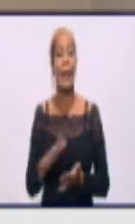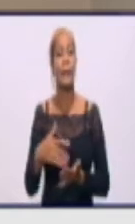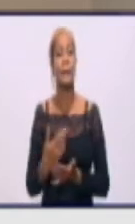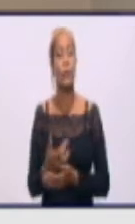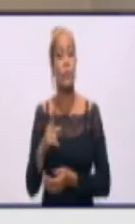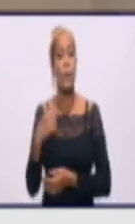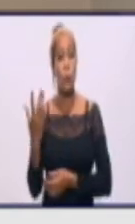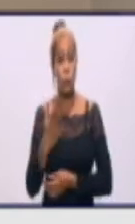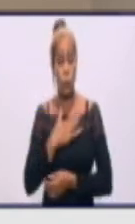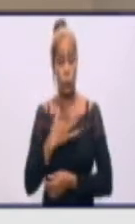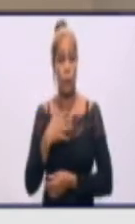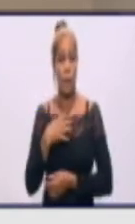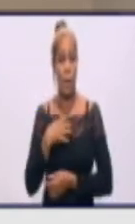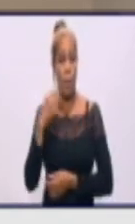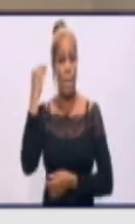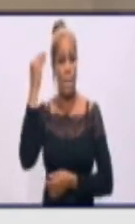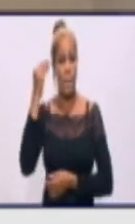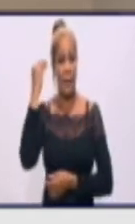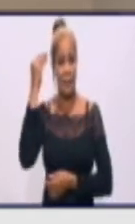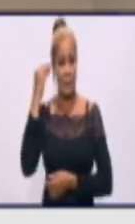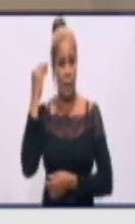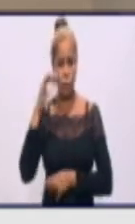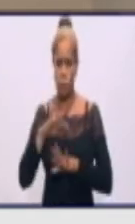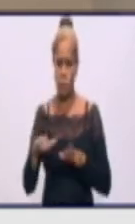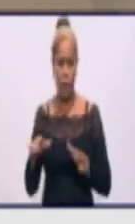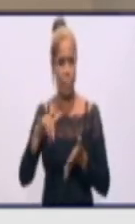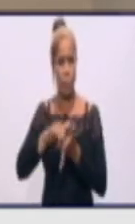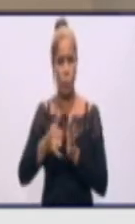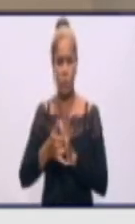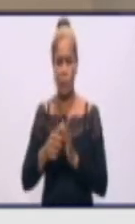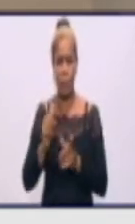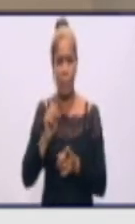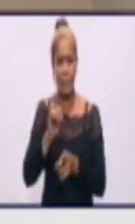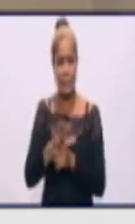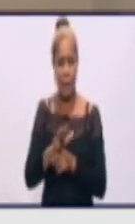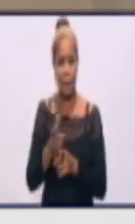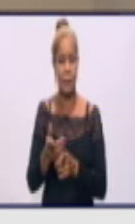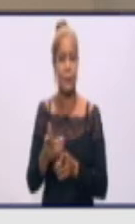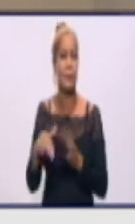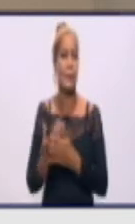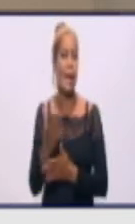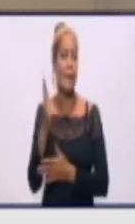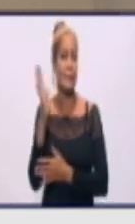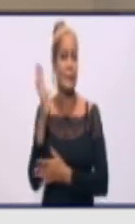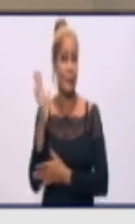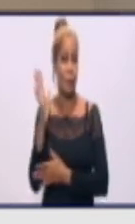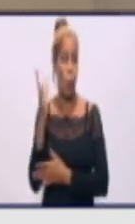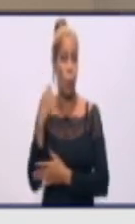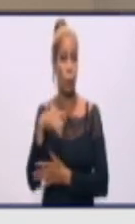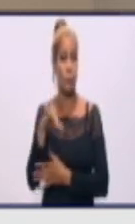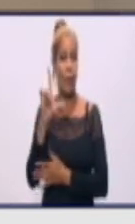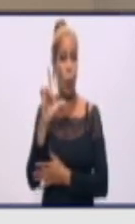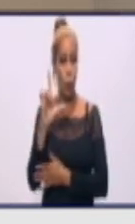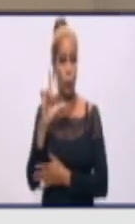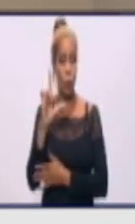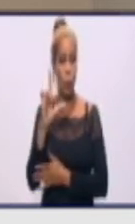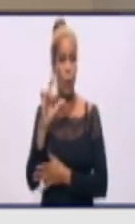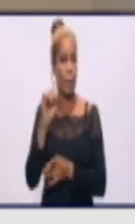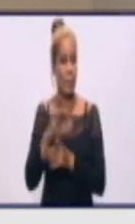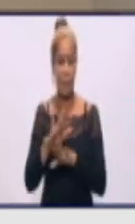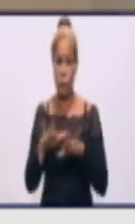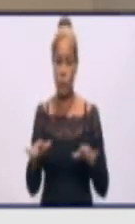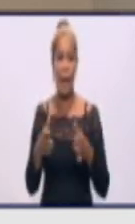tenemos pensado, o estamos proyectados, iniciar a partir del día próximo 5. O sea, el lunes 5 comenzamos en Granma